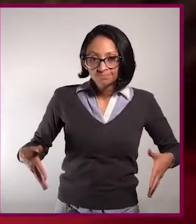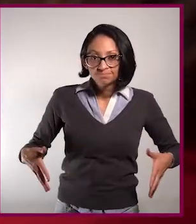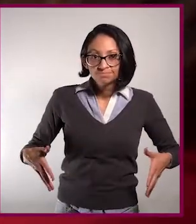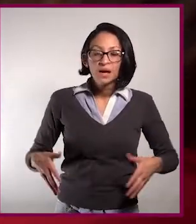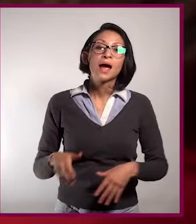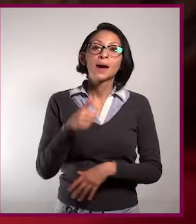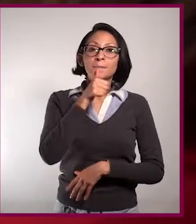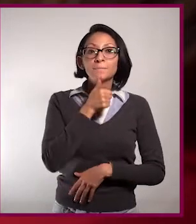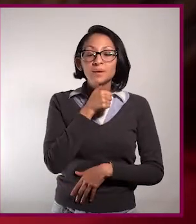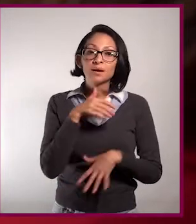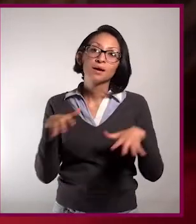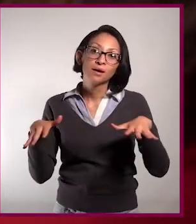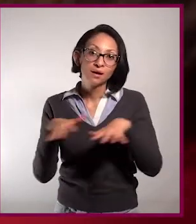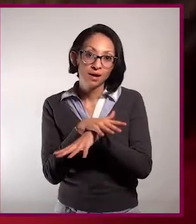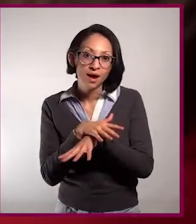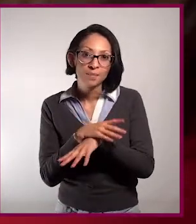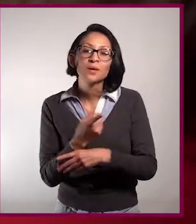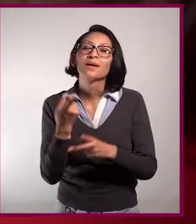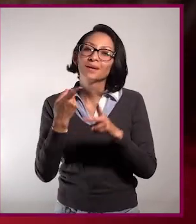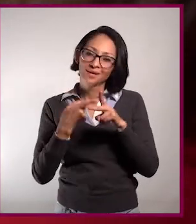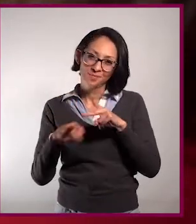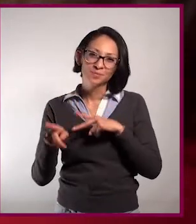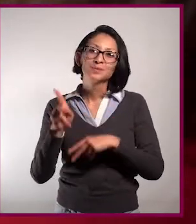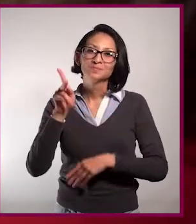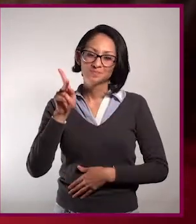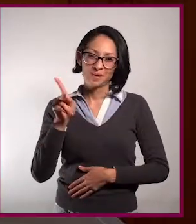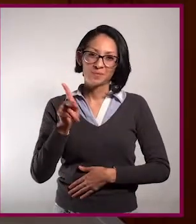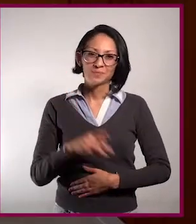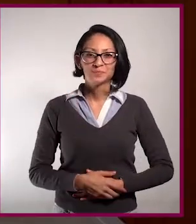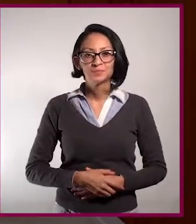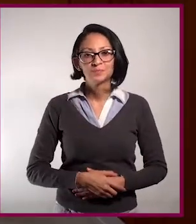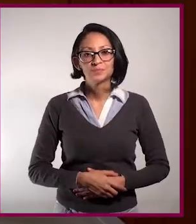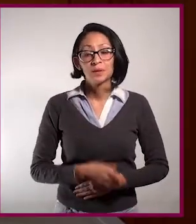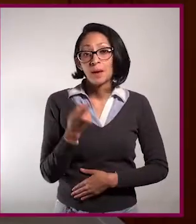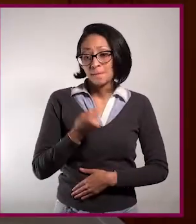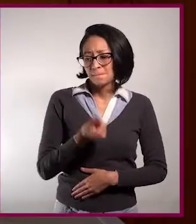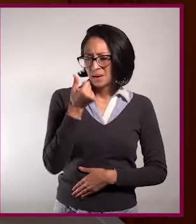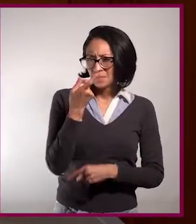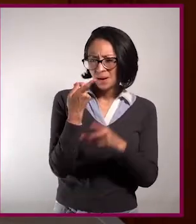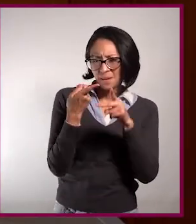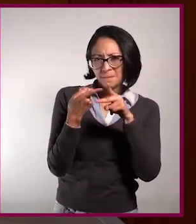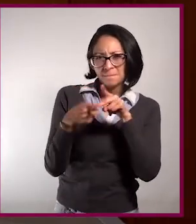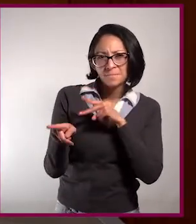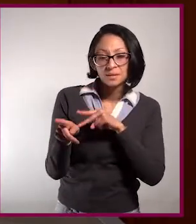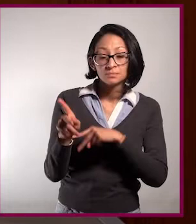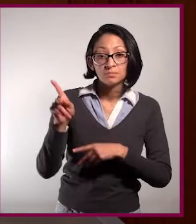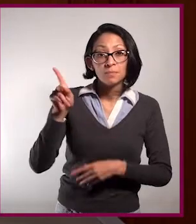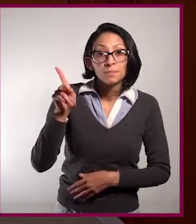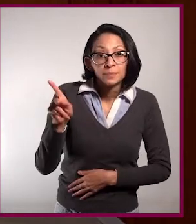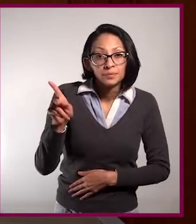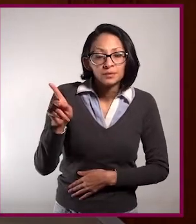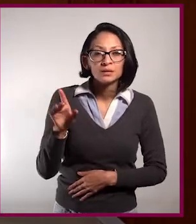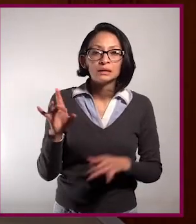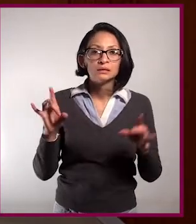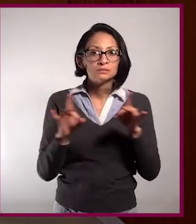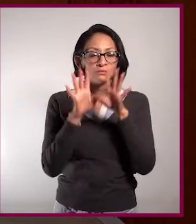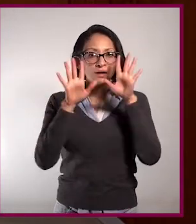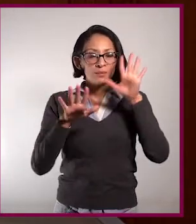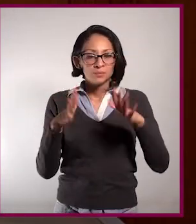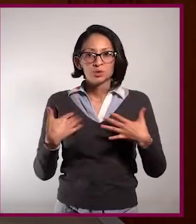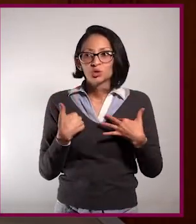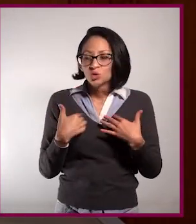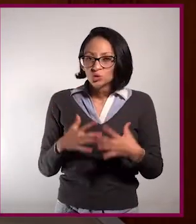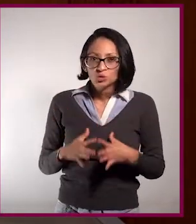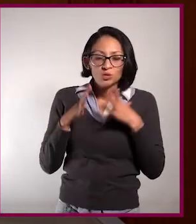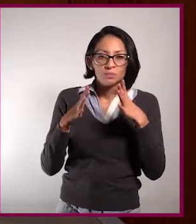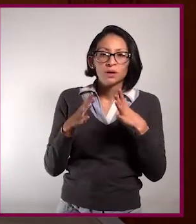su genitalidad cambia y comienza su ciclo menstrual. Las primeras menstruaciones pueden tomarnos un poco por sorpresa. Nos